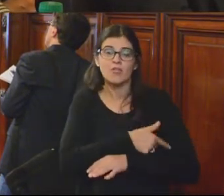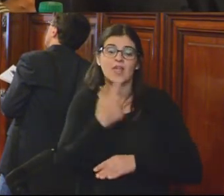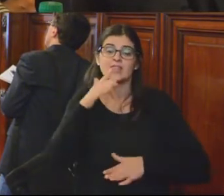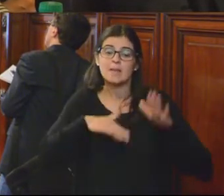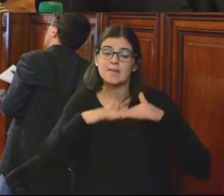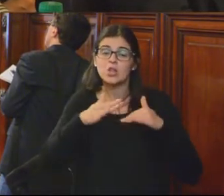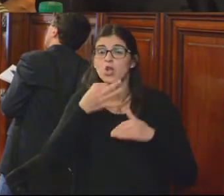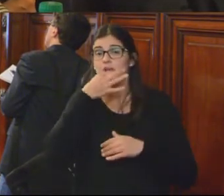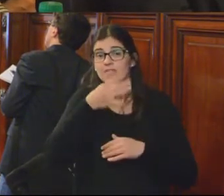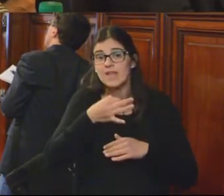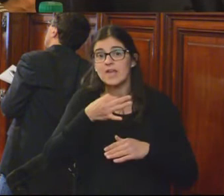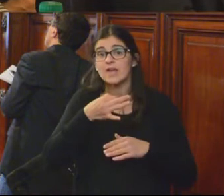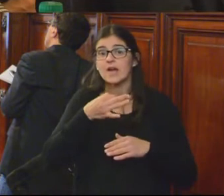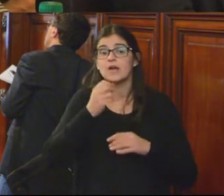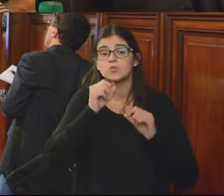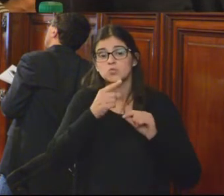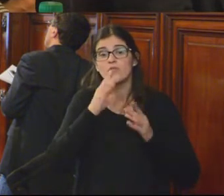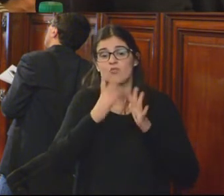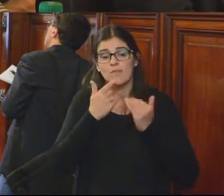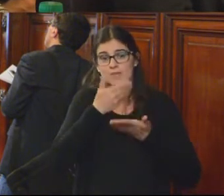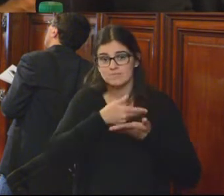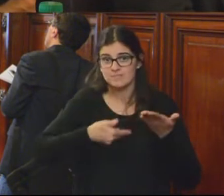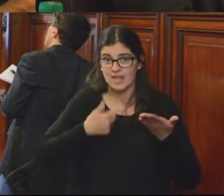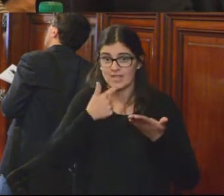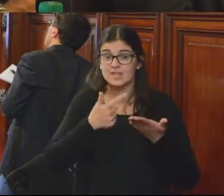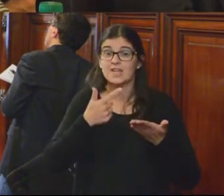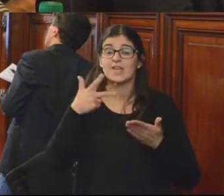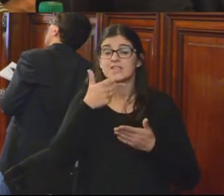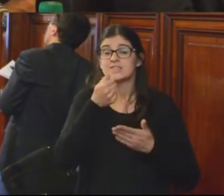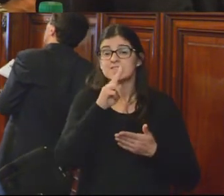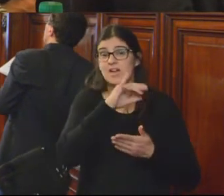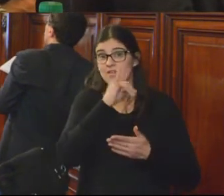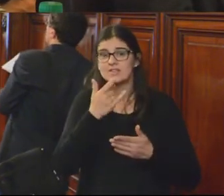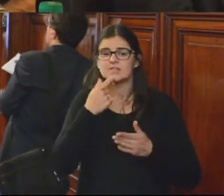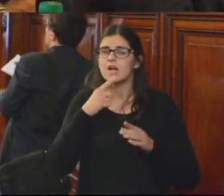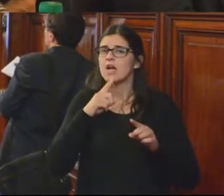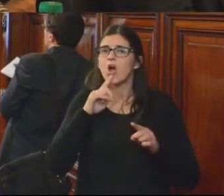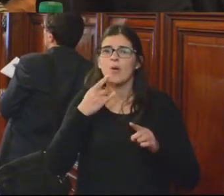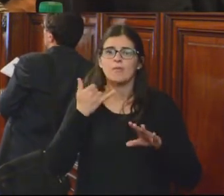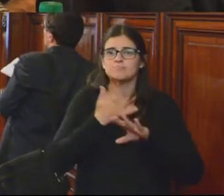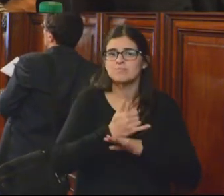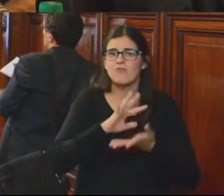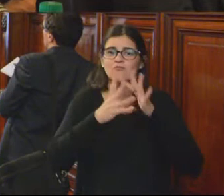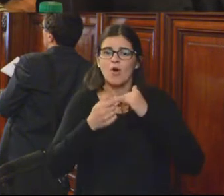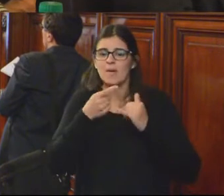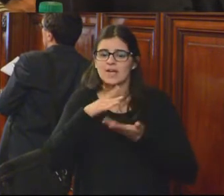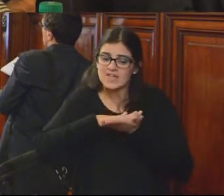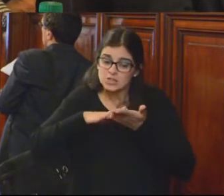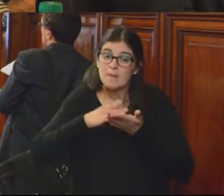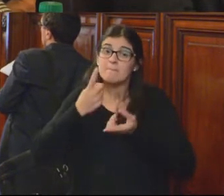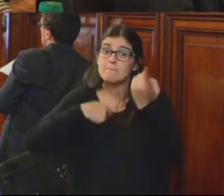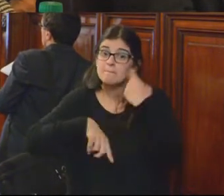lo establece Lasalle en su categorización. Chávez irrumpe contra ese sistema, que aparentaba conciliación, pero que sin